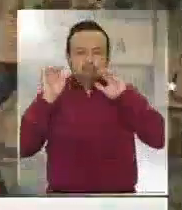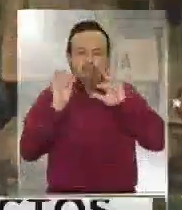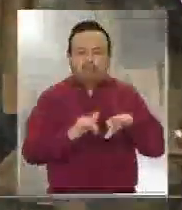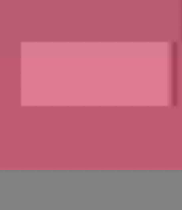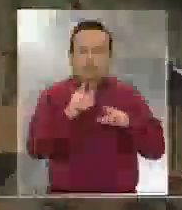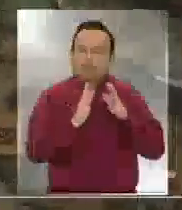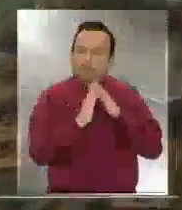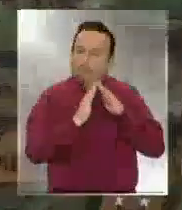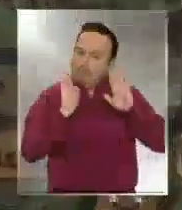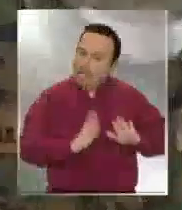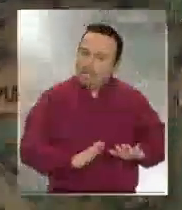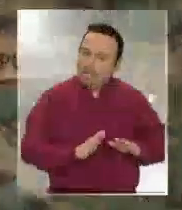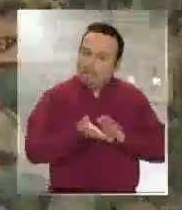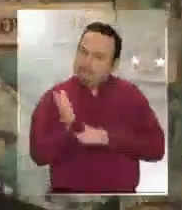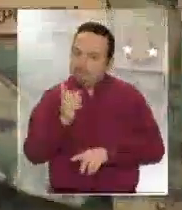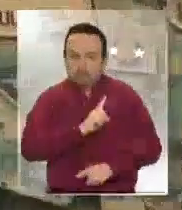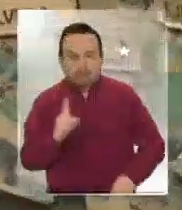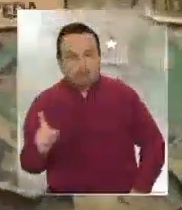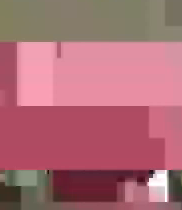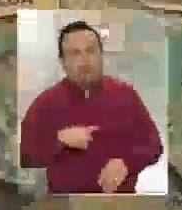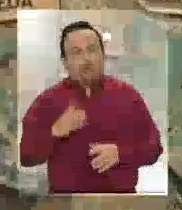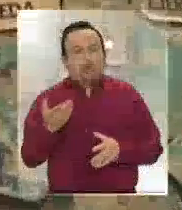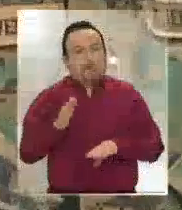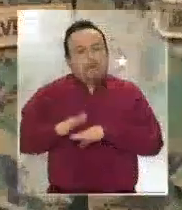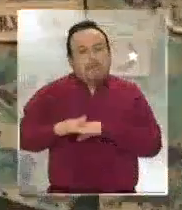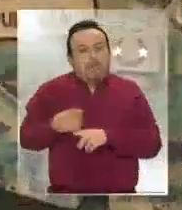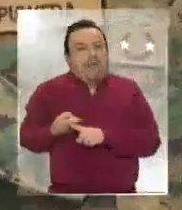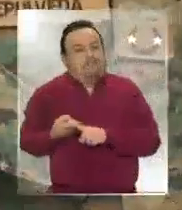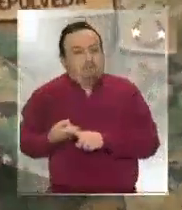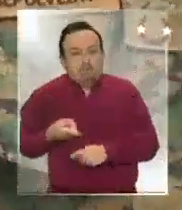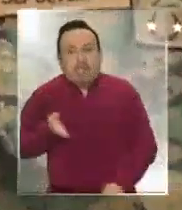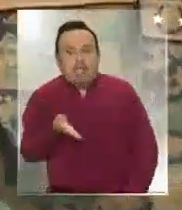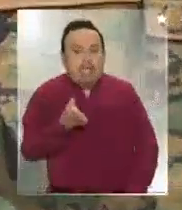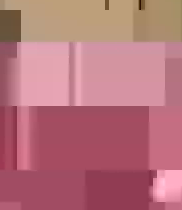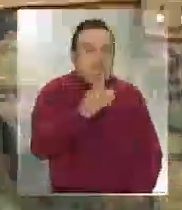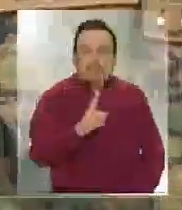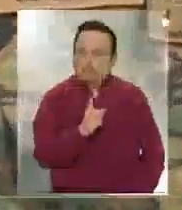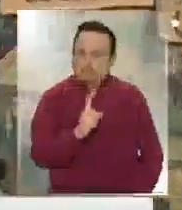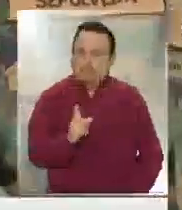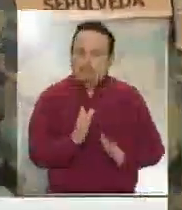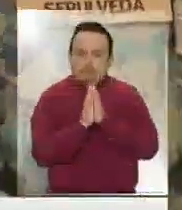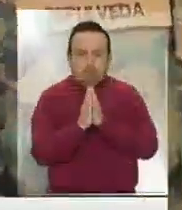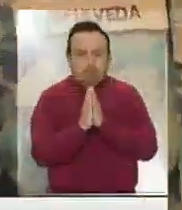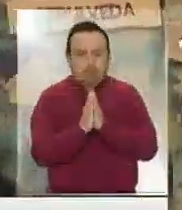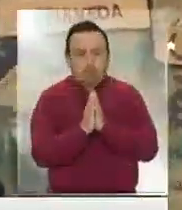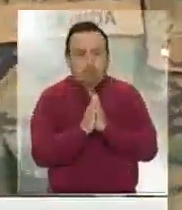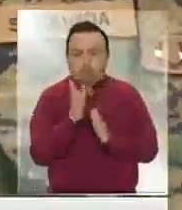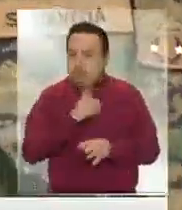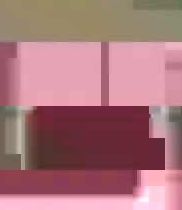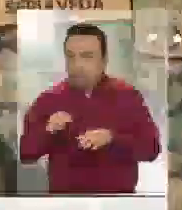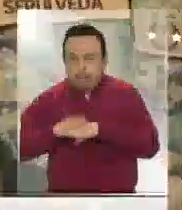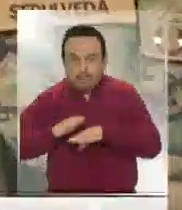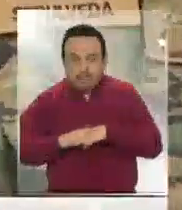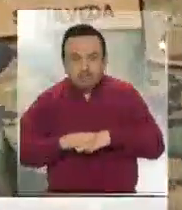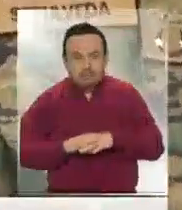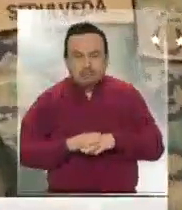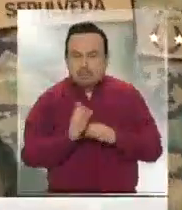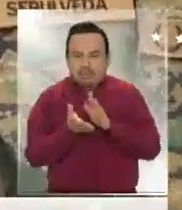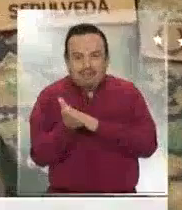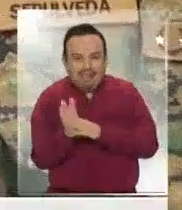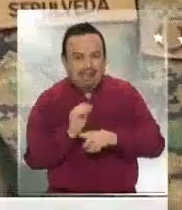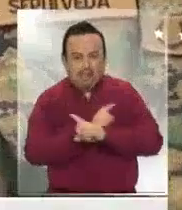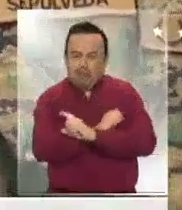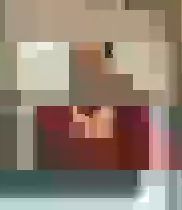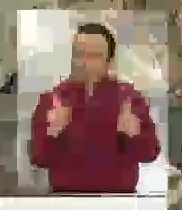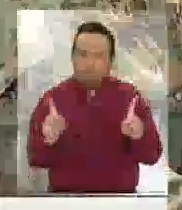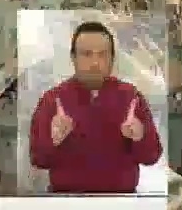en la casa, a no salir, a no abusar de los permisos y efectivamente a los que no tienen permiso de ninguna